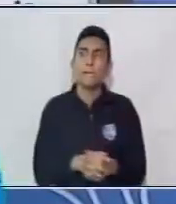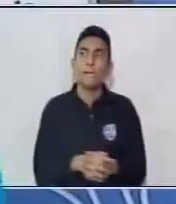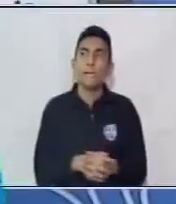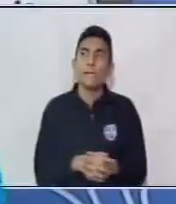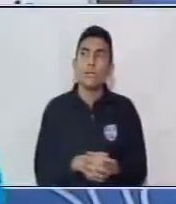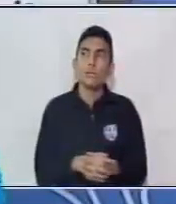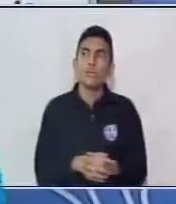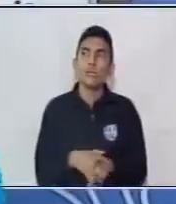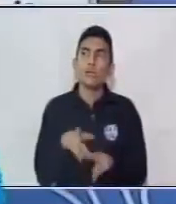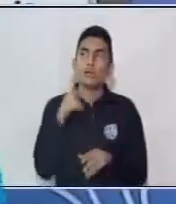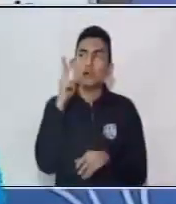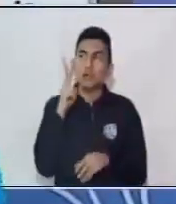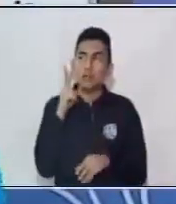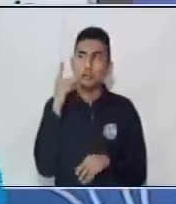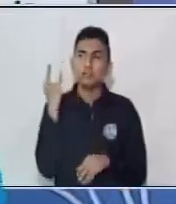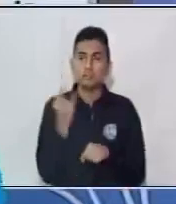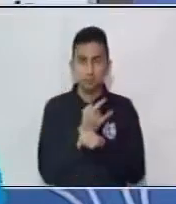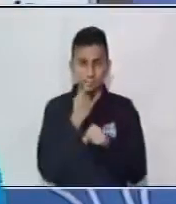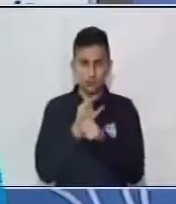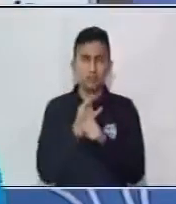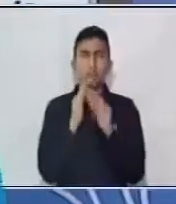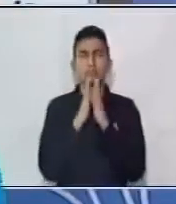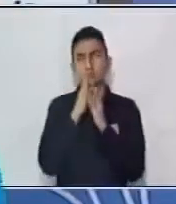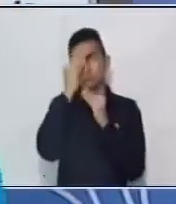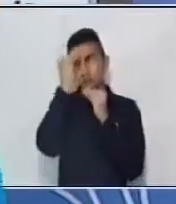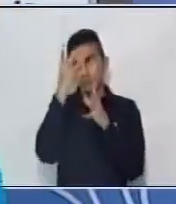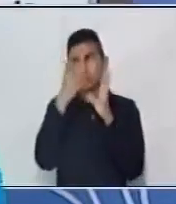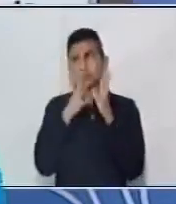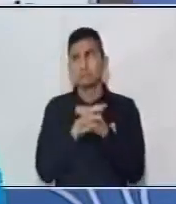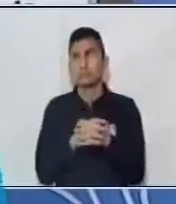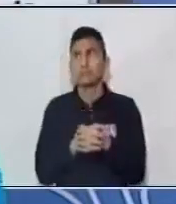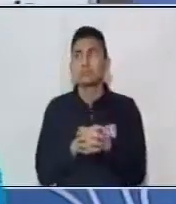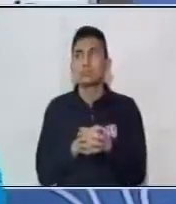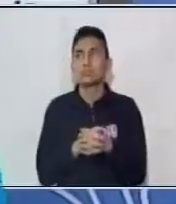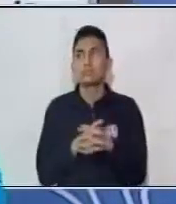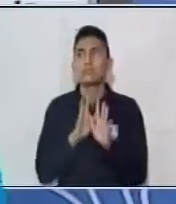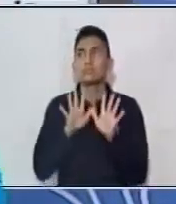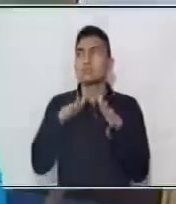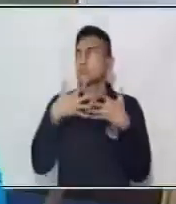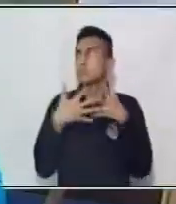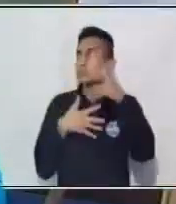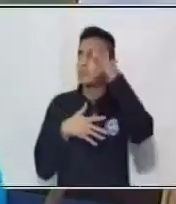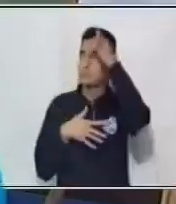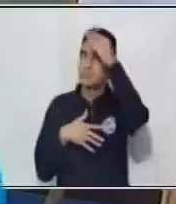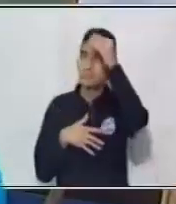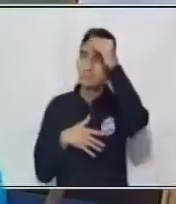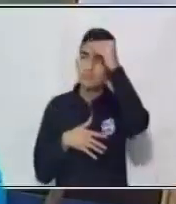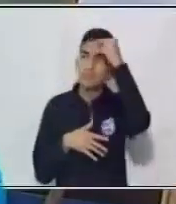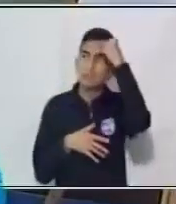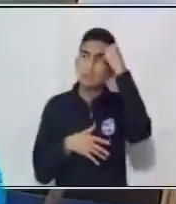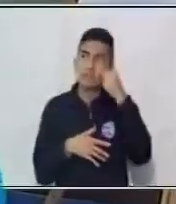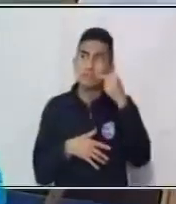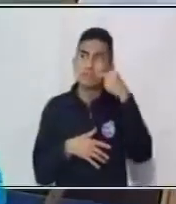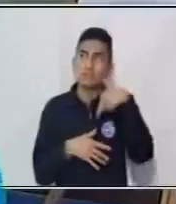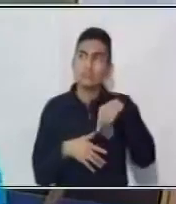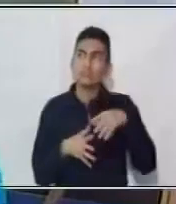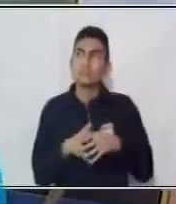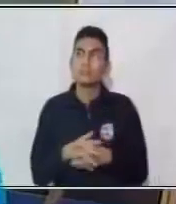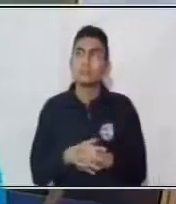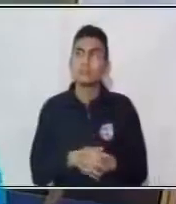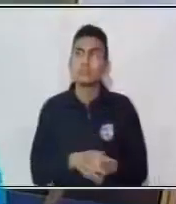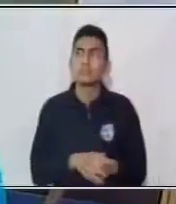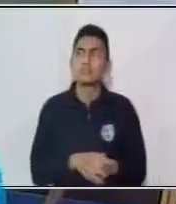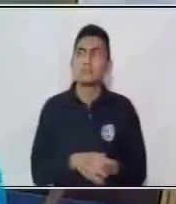Coloquen siempre una justificación y pongan, ¿qué aprendiste en el programa Aprende en Casa hoy?